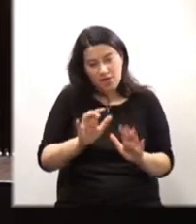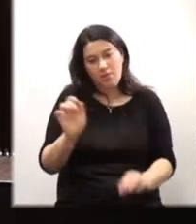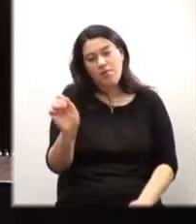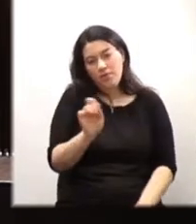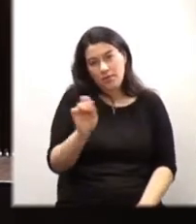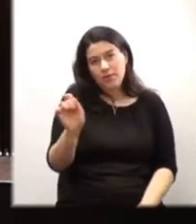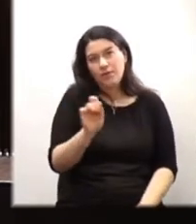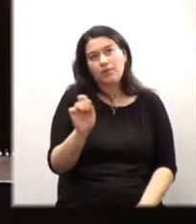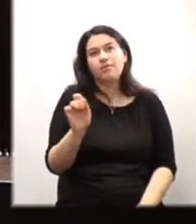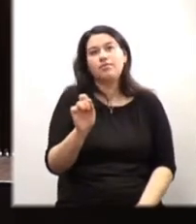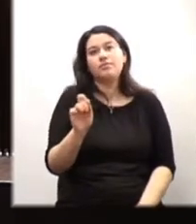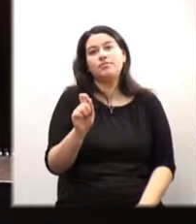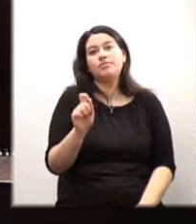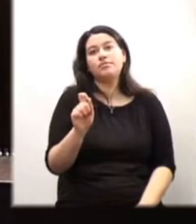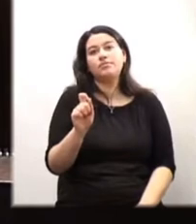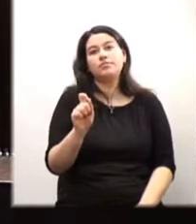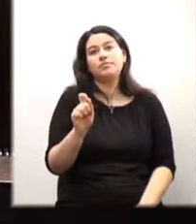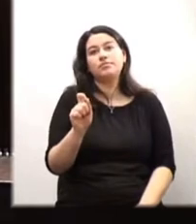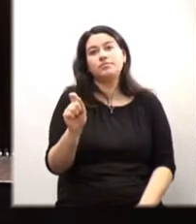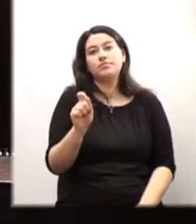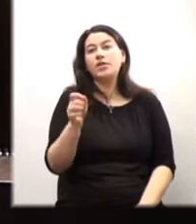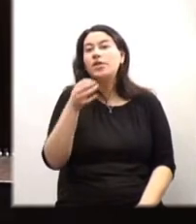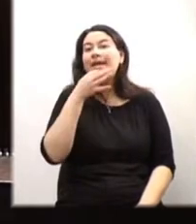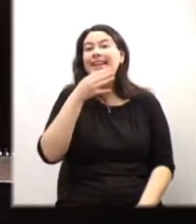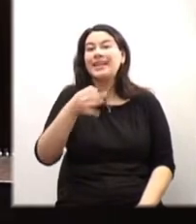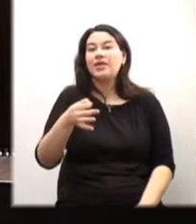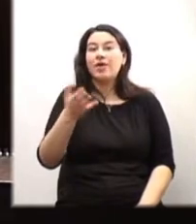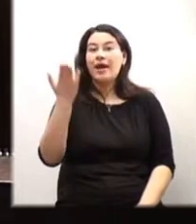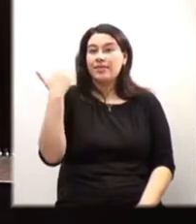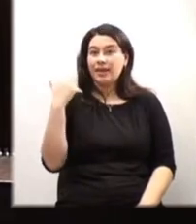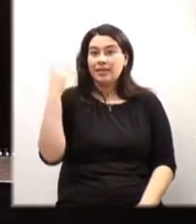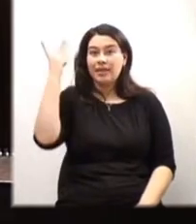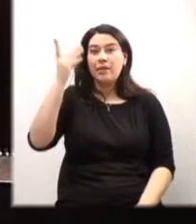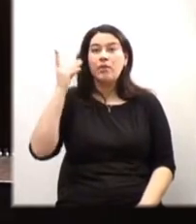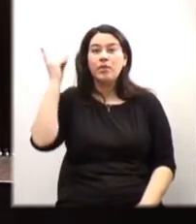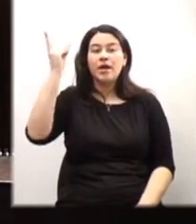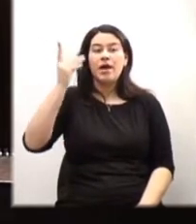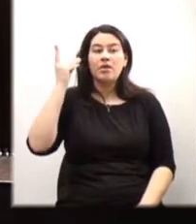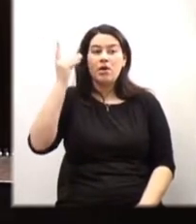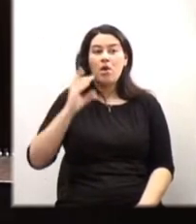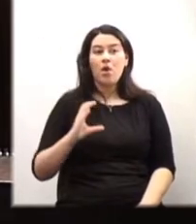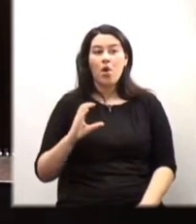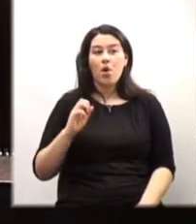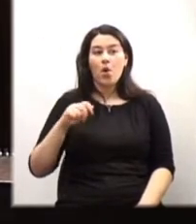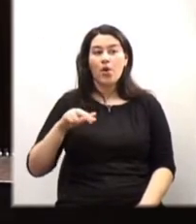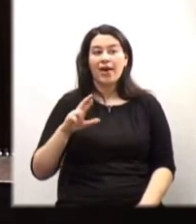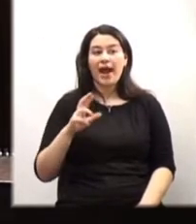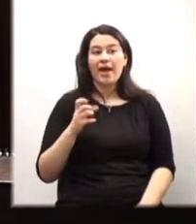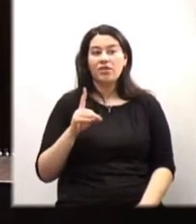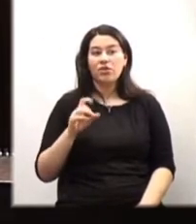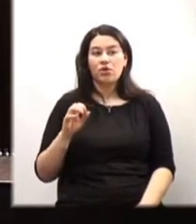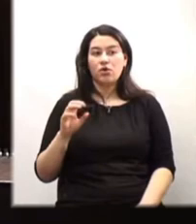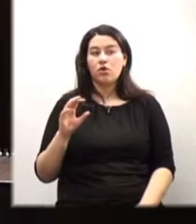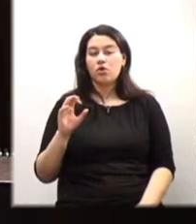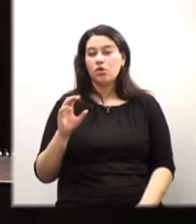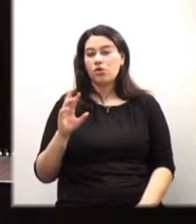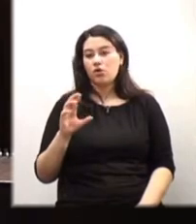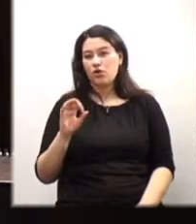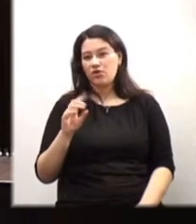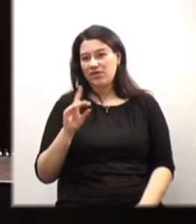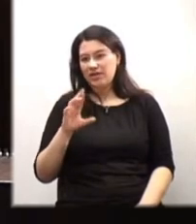públicos, lo que hacía mención el diputado Conrado Rodríguez de la creación de un tribunal de apelaciones